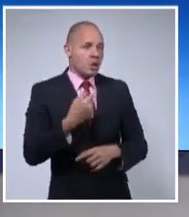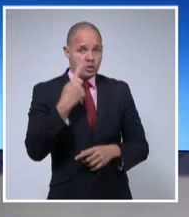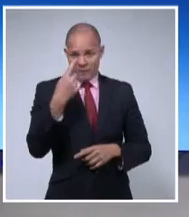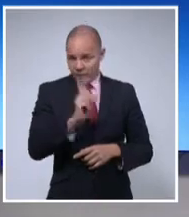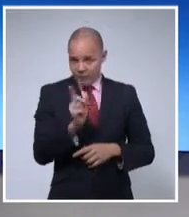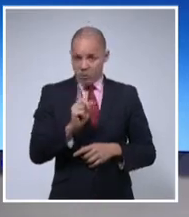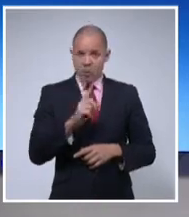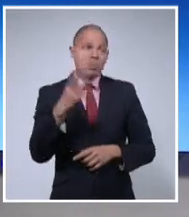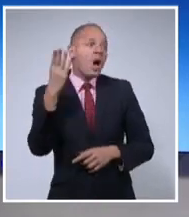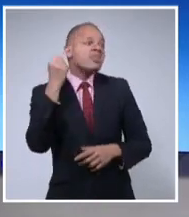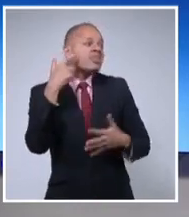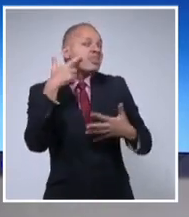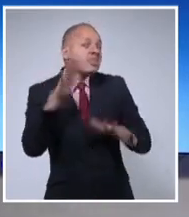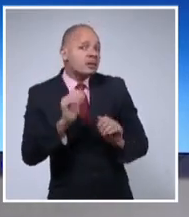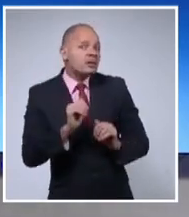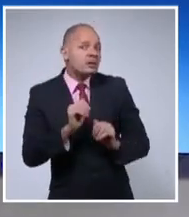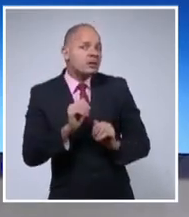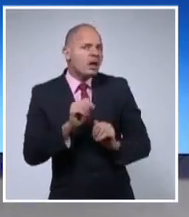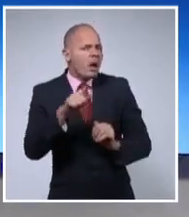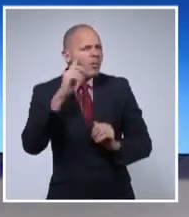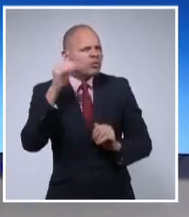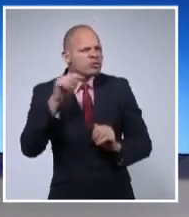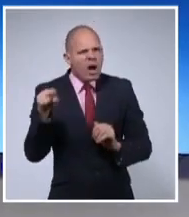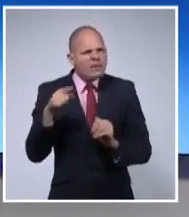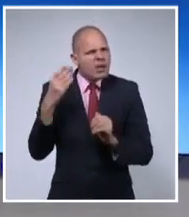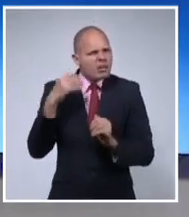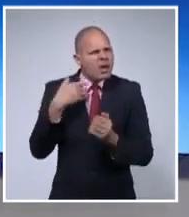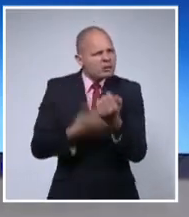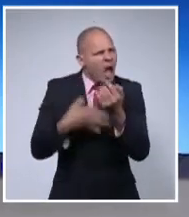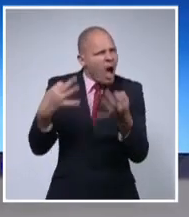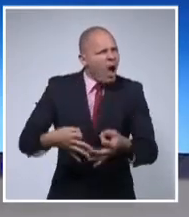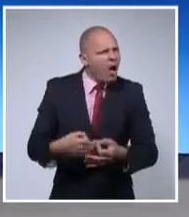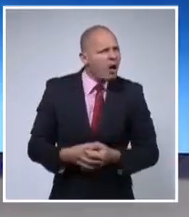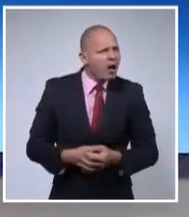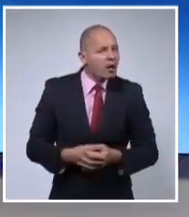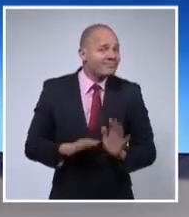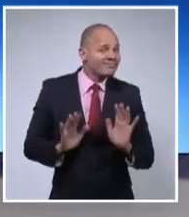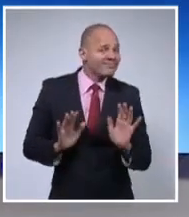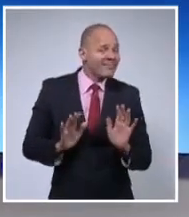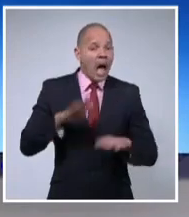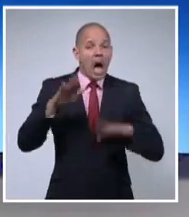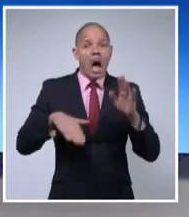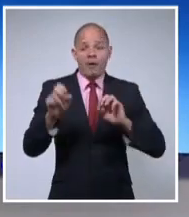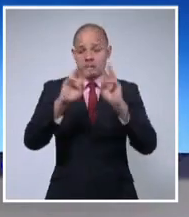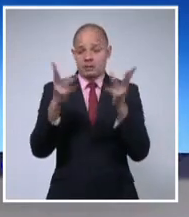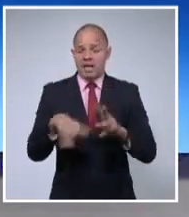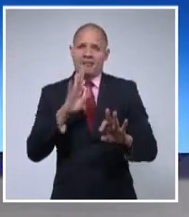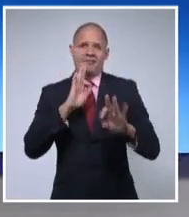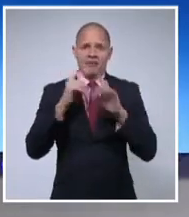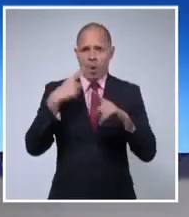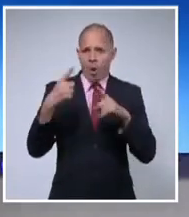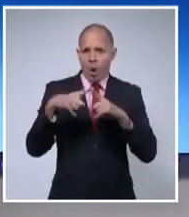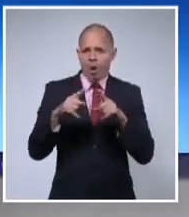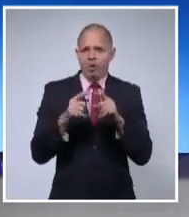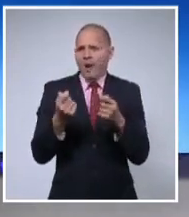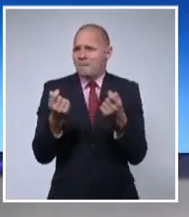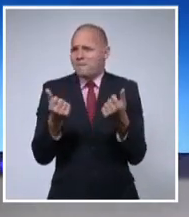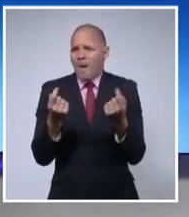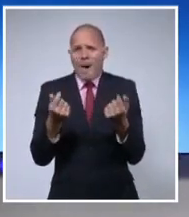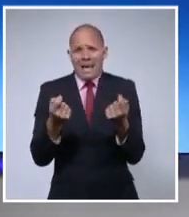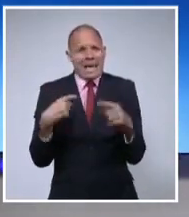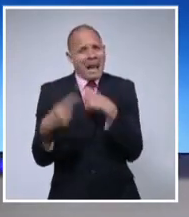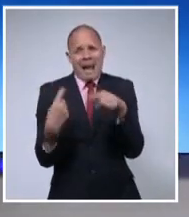comprobamos que la información es cierta? ¿Se imagina que en redes sociales, con la velocidad a la que se multiplican por esa vía las informaciones, se